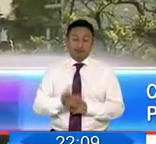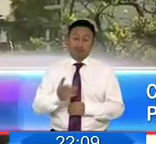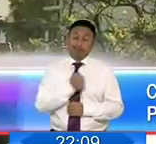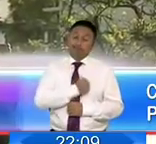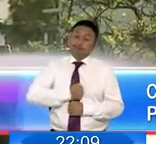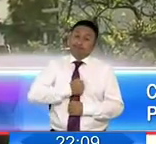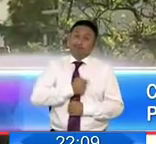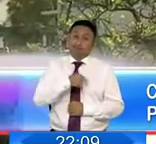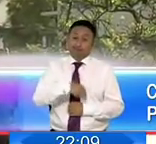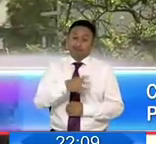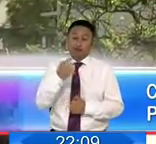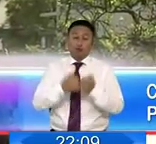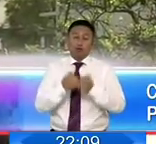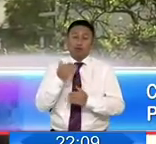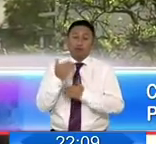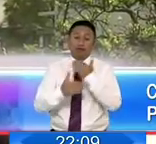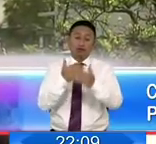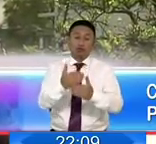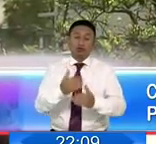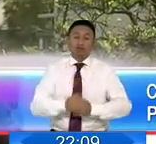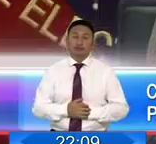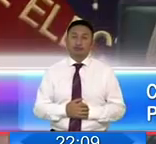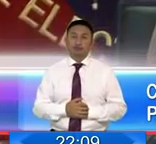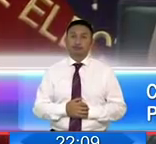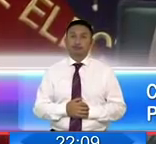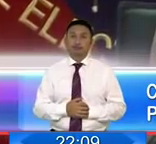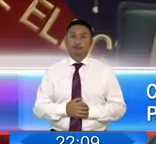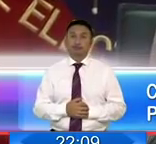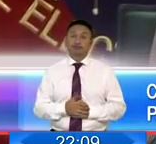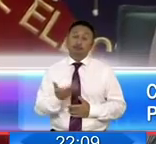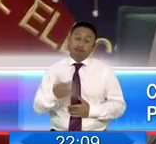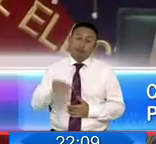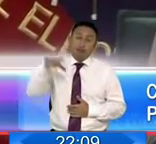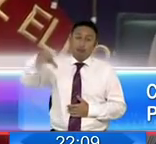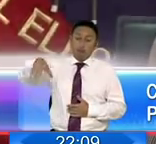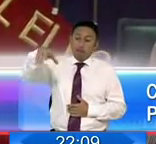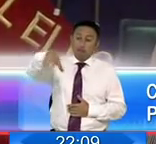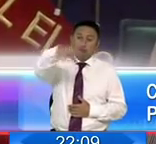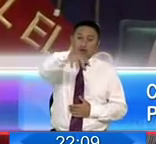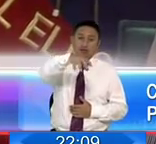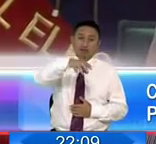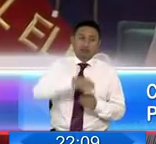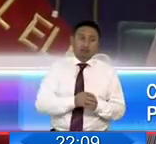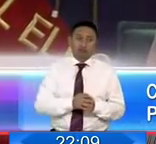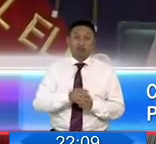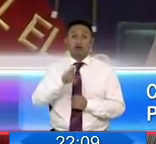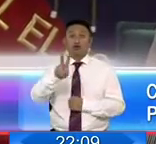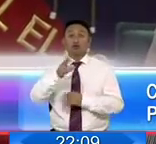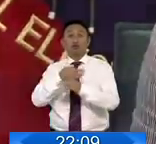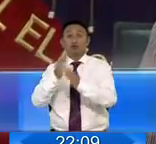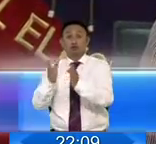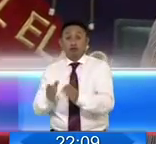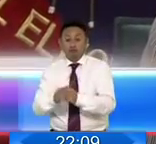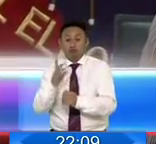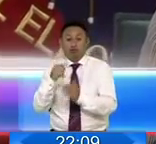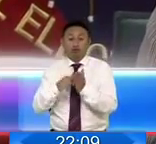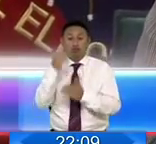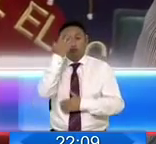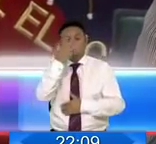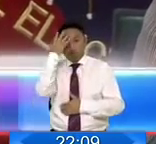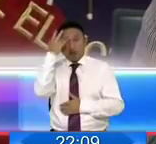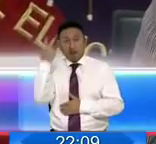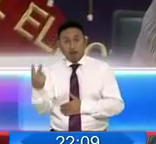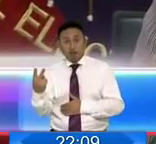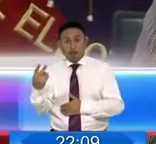los inconvenientes que vendrían con su salida. Hay provincias en las que se quedan apenas con dos funcionarios, como por ejemplo Esmeraldas,